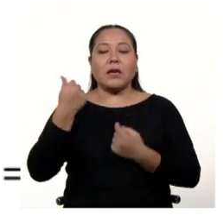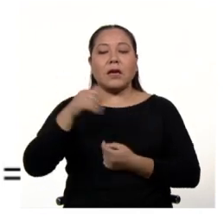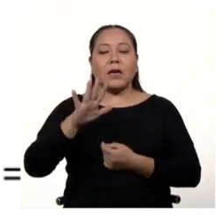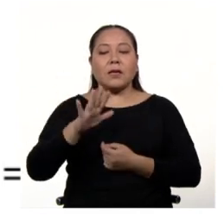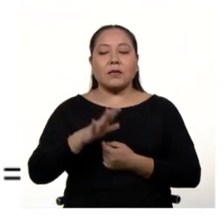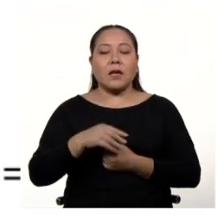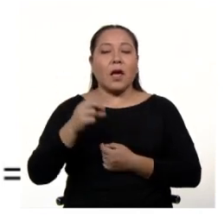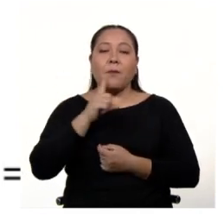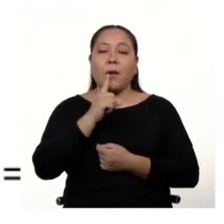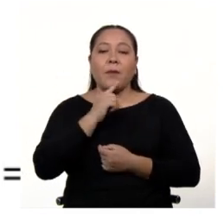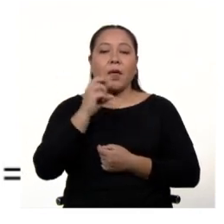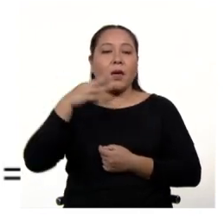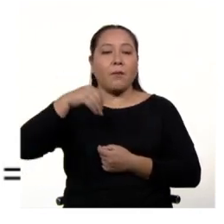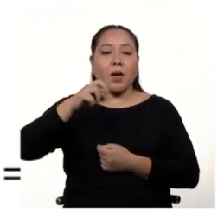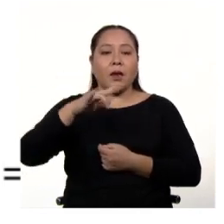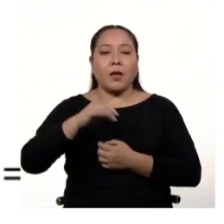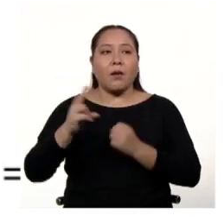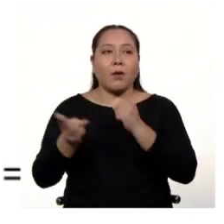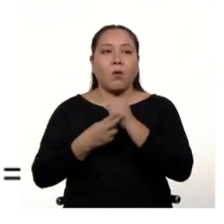ahorrado